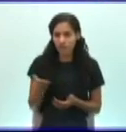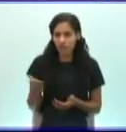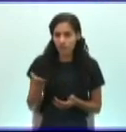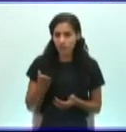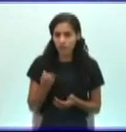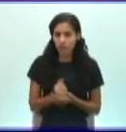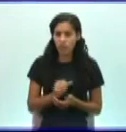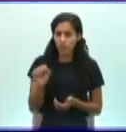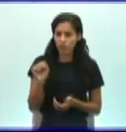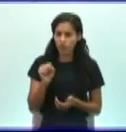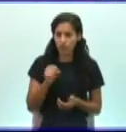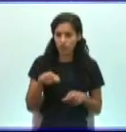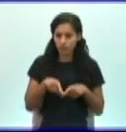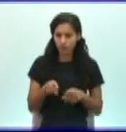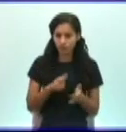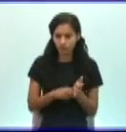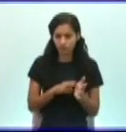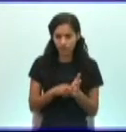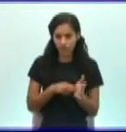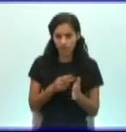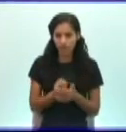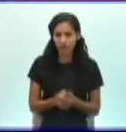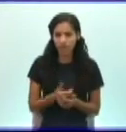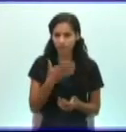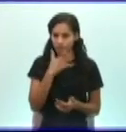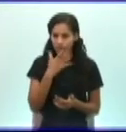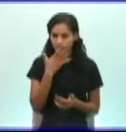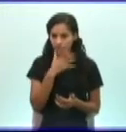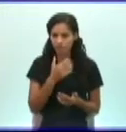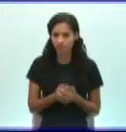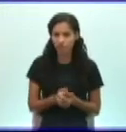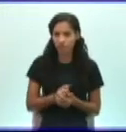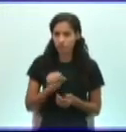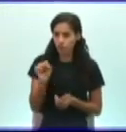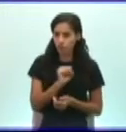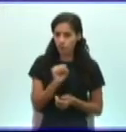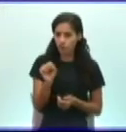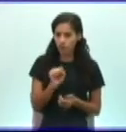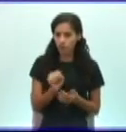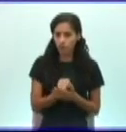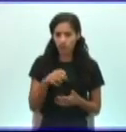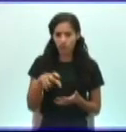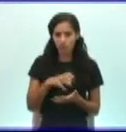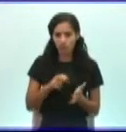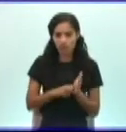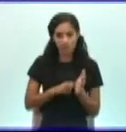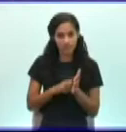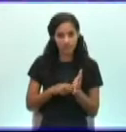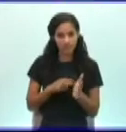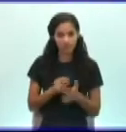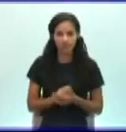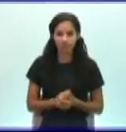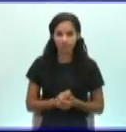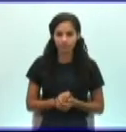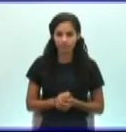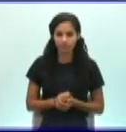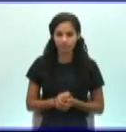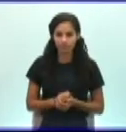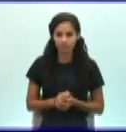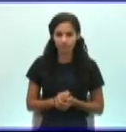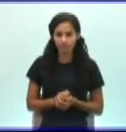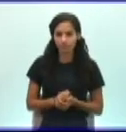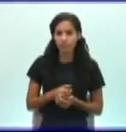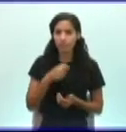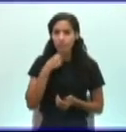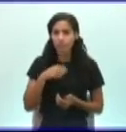el ferrocarril. Corriendo van los carros por el ferrocarril. El